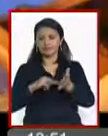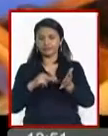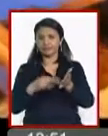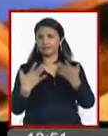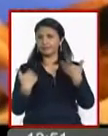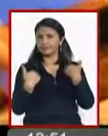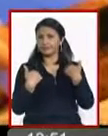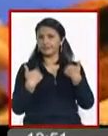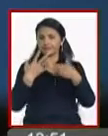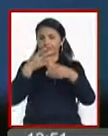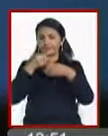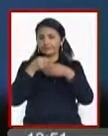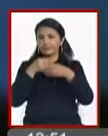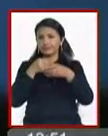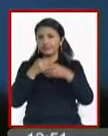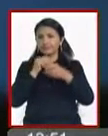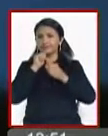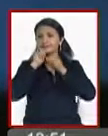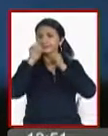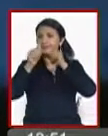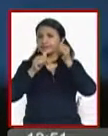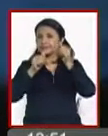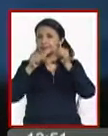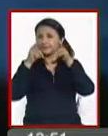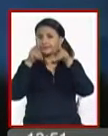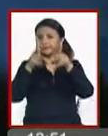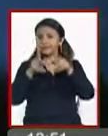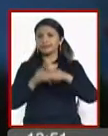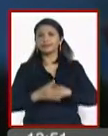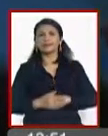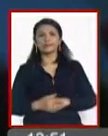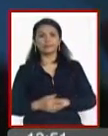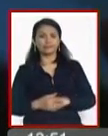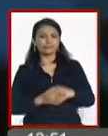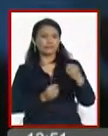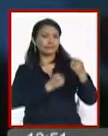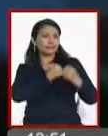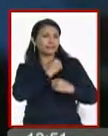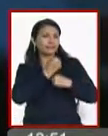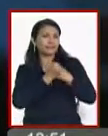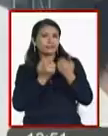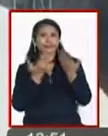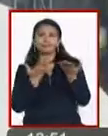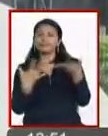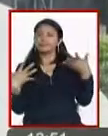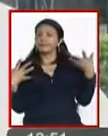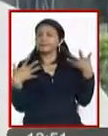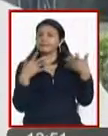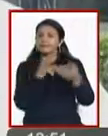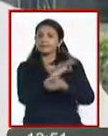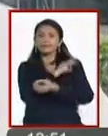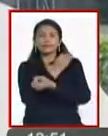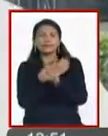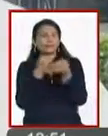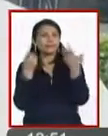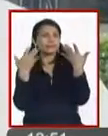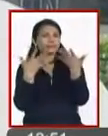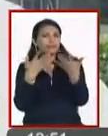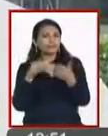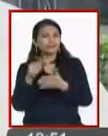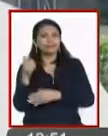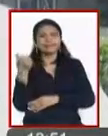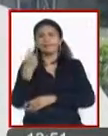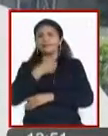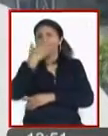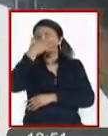por tener dentro de esta gritos de la misma persona que lo está sufriendo. Son situaciones de terror, intenso miedo que tiene la persona y el otro